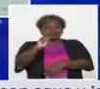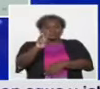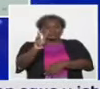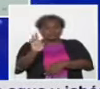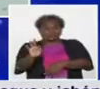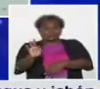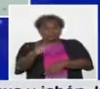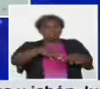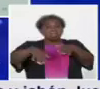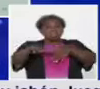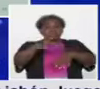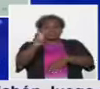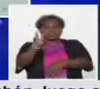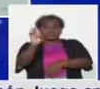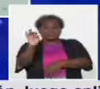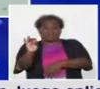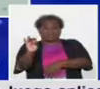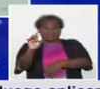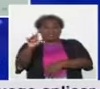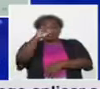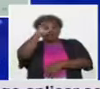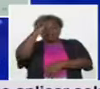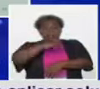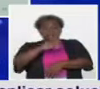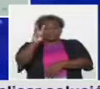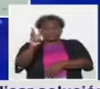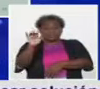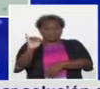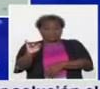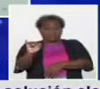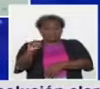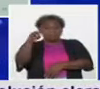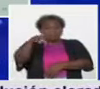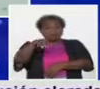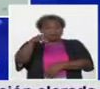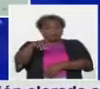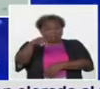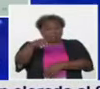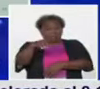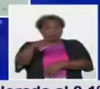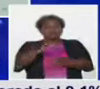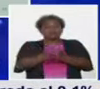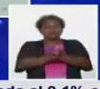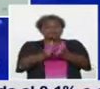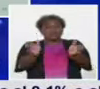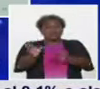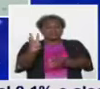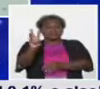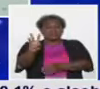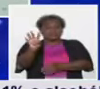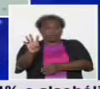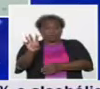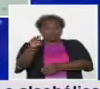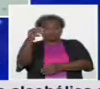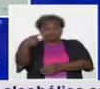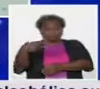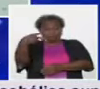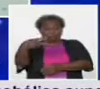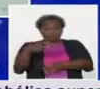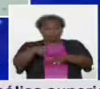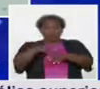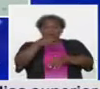Playa, 37. Larisa, 36. Marianao y San Miguel del Padrón con 34 cada uno. Habana Vieja,